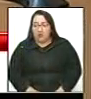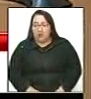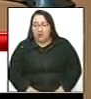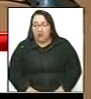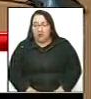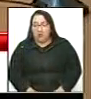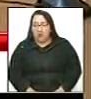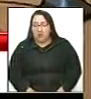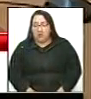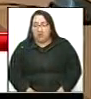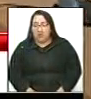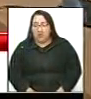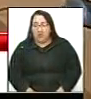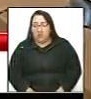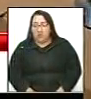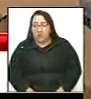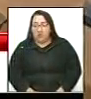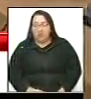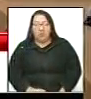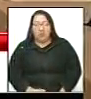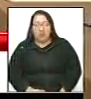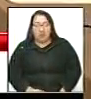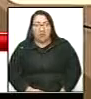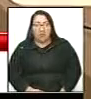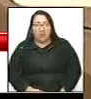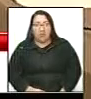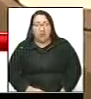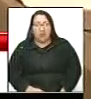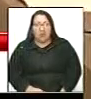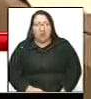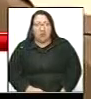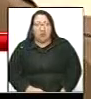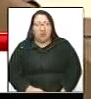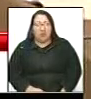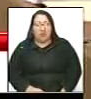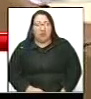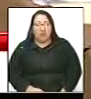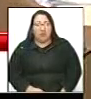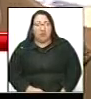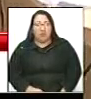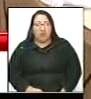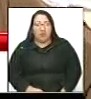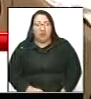Se tomó en cuenta, congresista. Estamos en votación y seguimos en la votación.